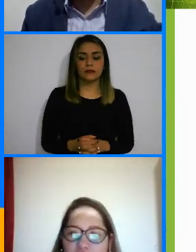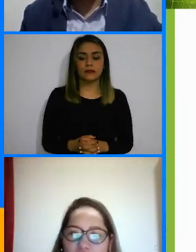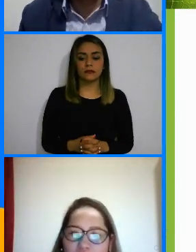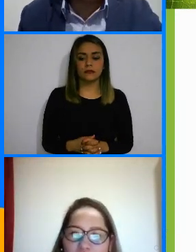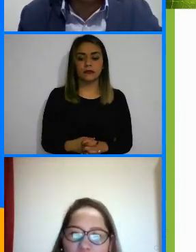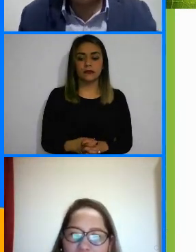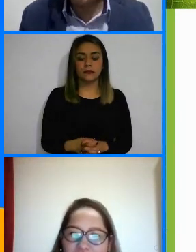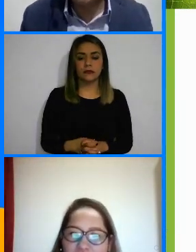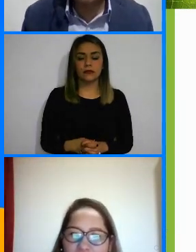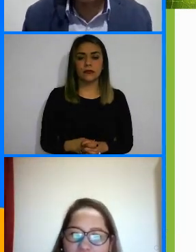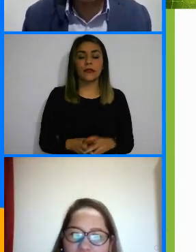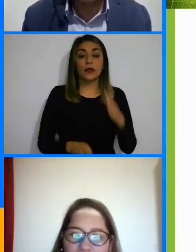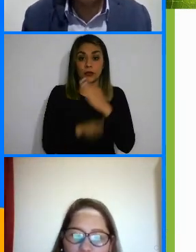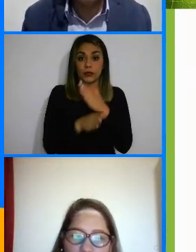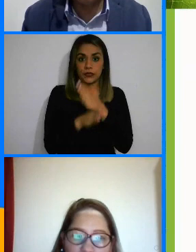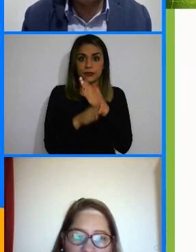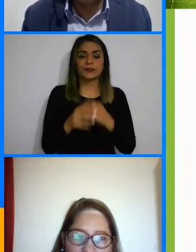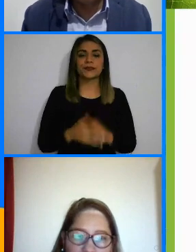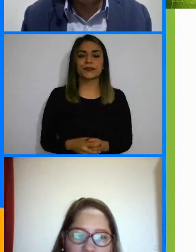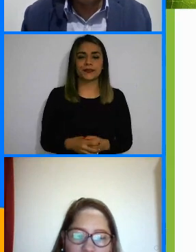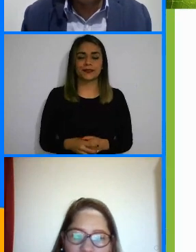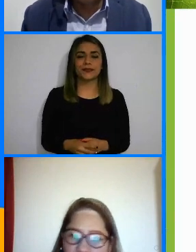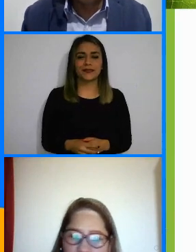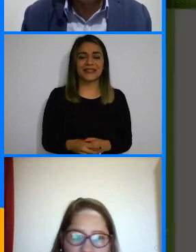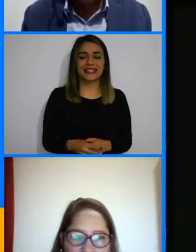Bueno, sigamos.